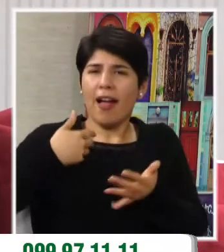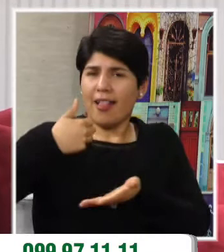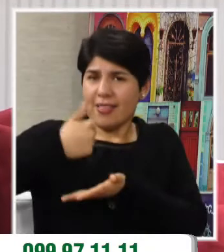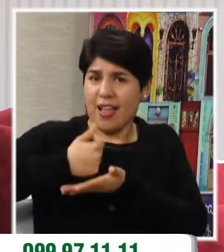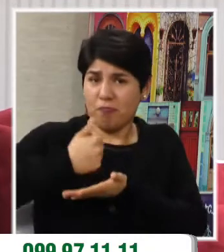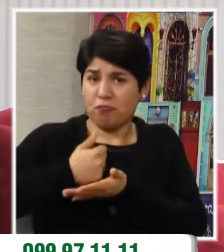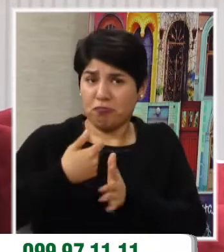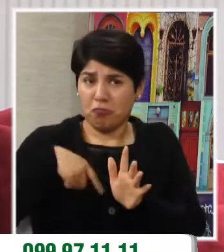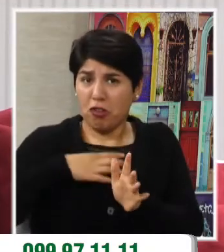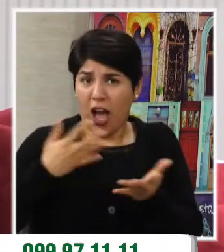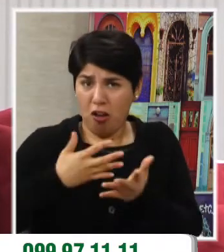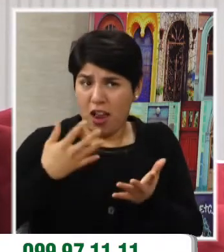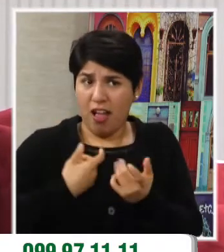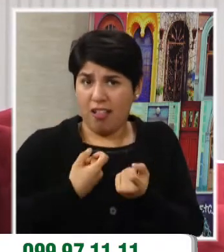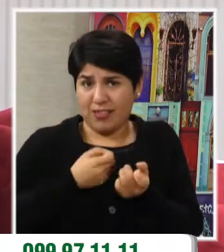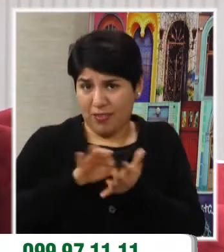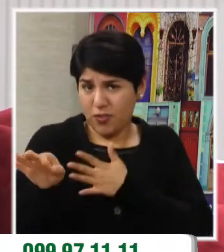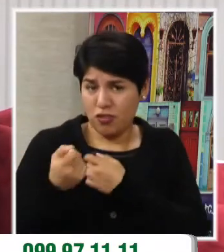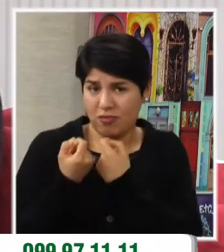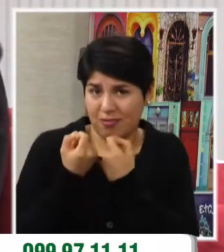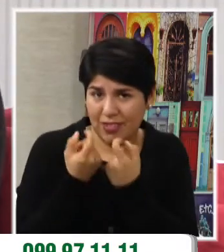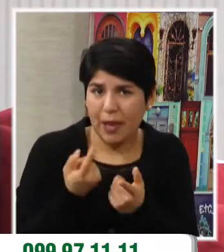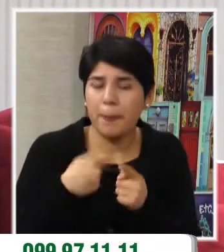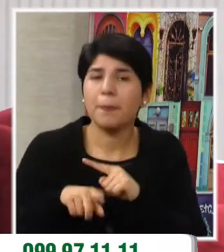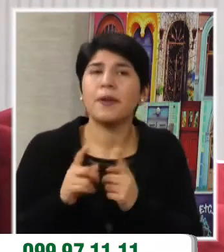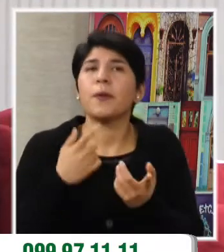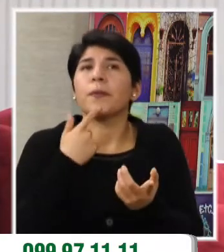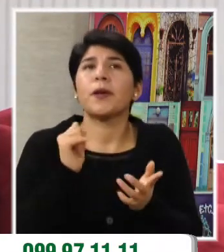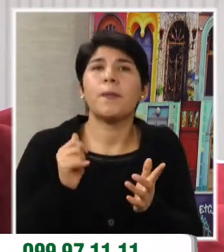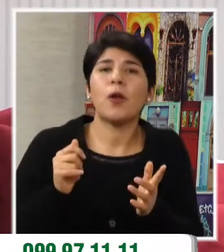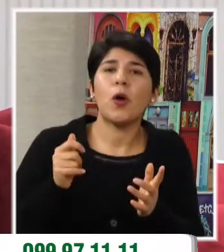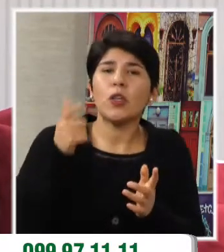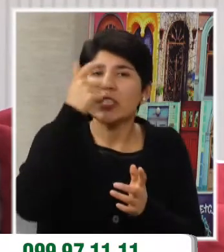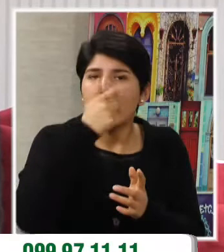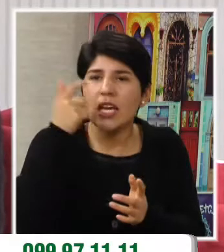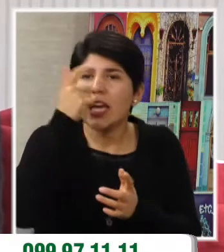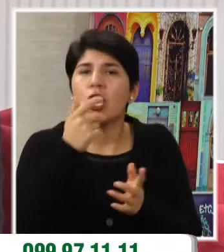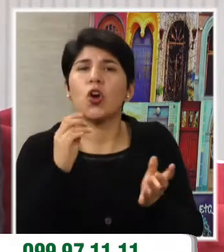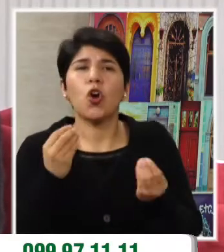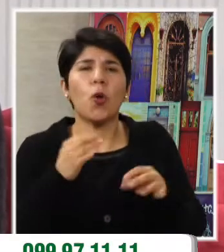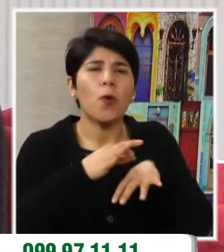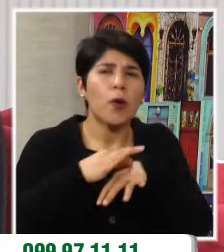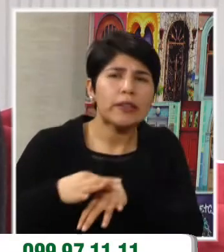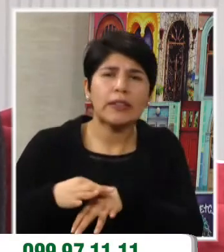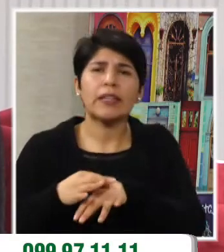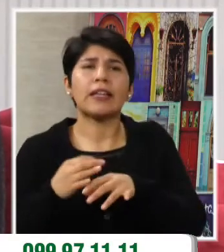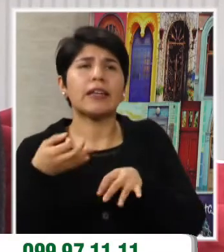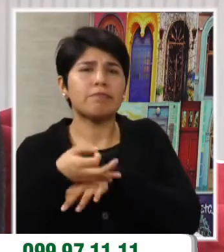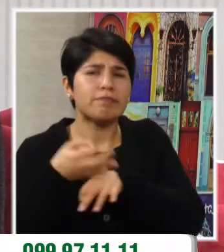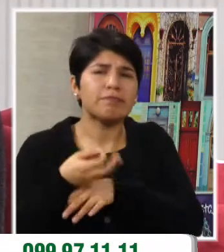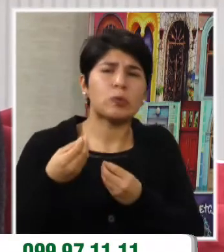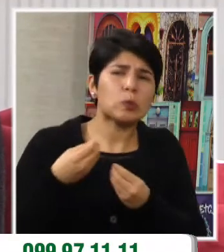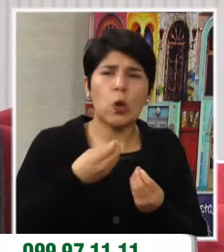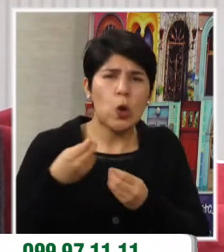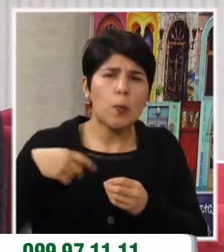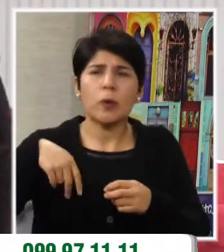brindando el servicio esencial pero por ejemplo orientación y movilidad que lo damos lo damos en la casa de la cultura